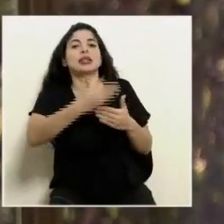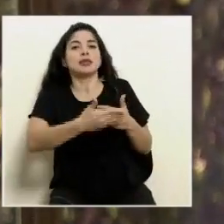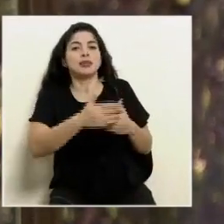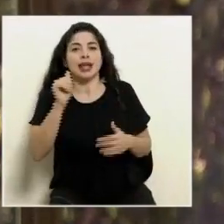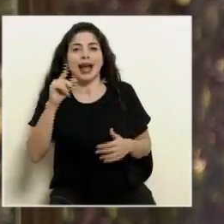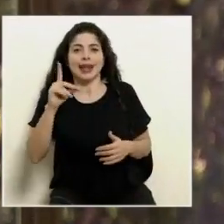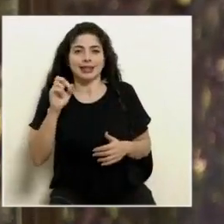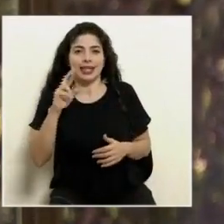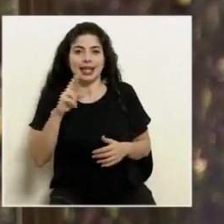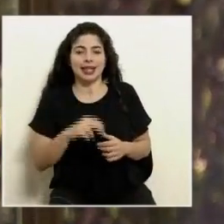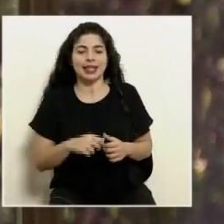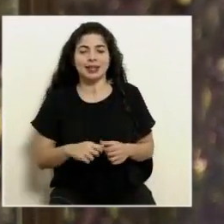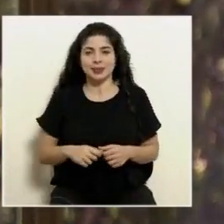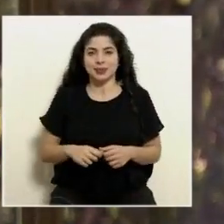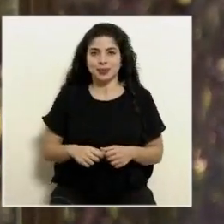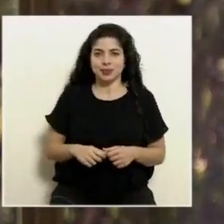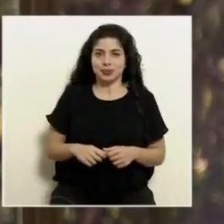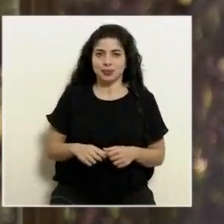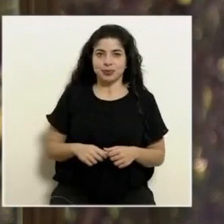don Alexander.